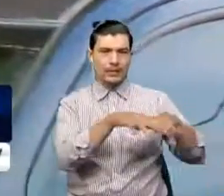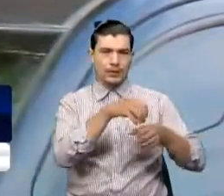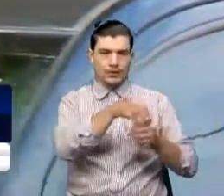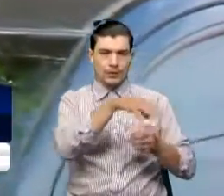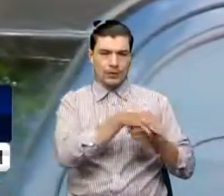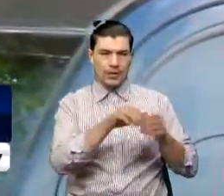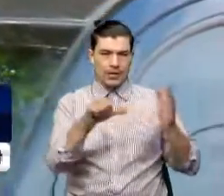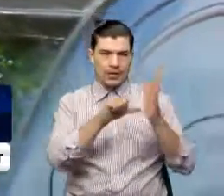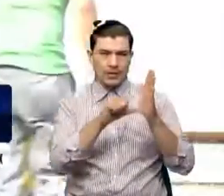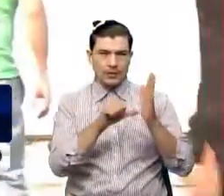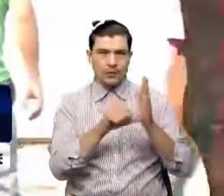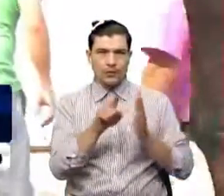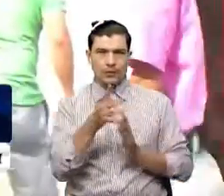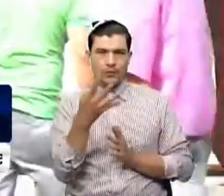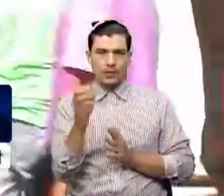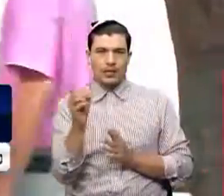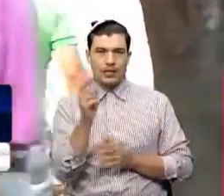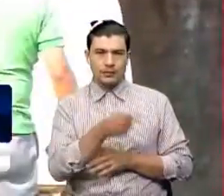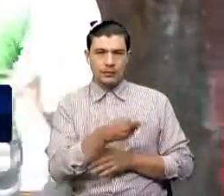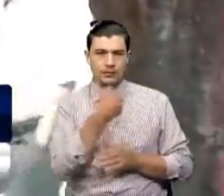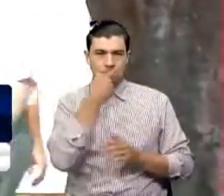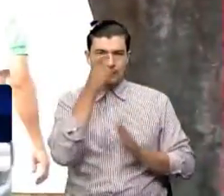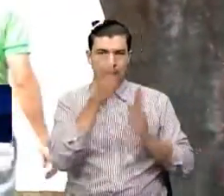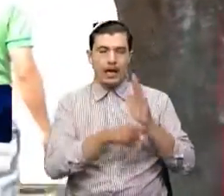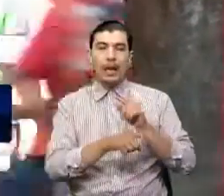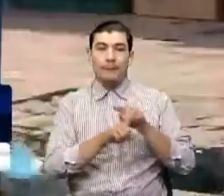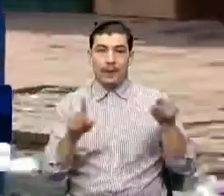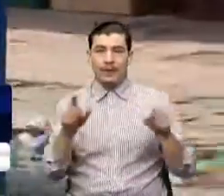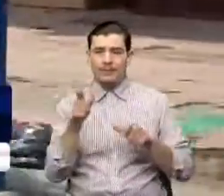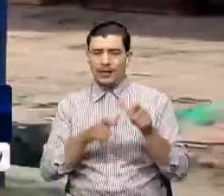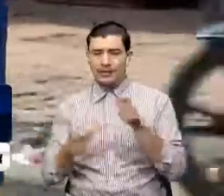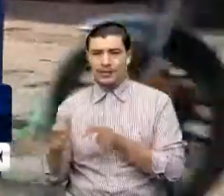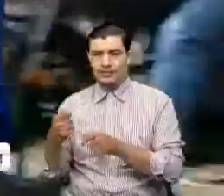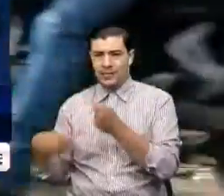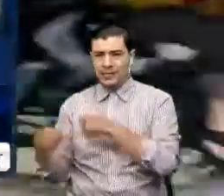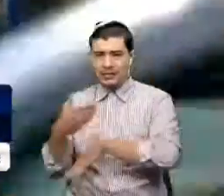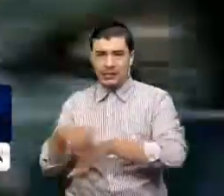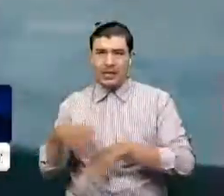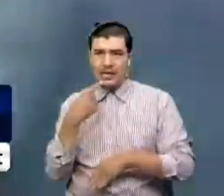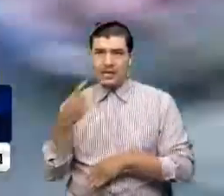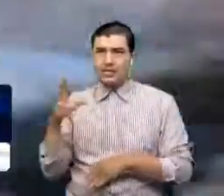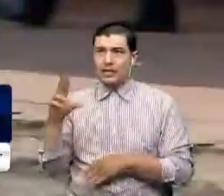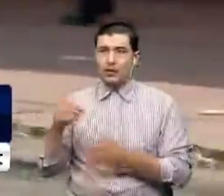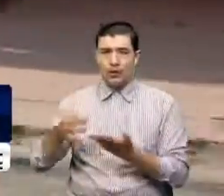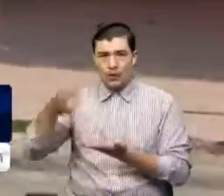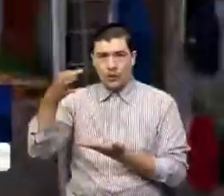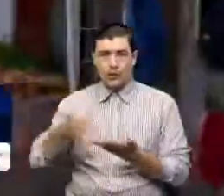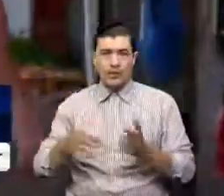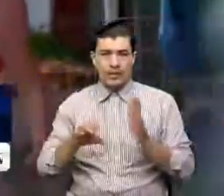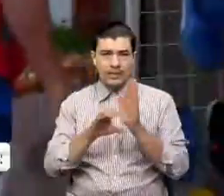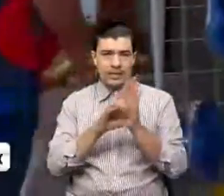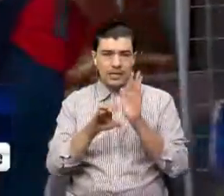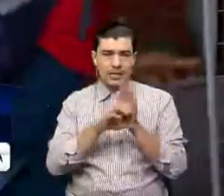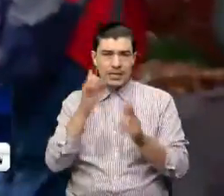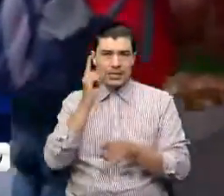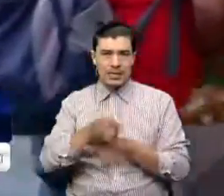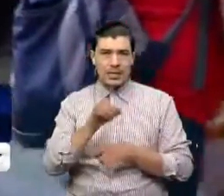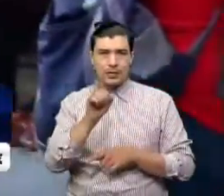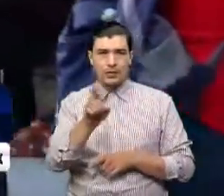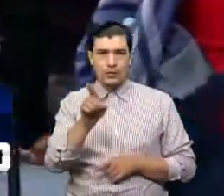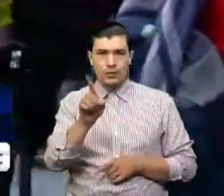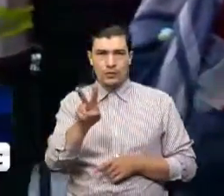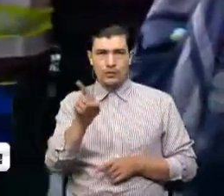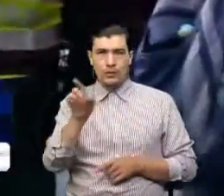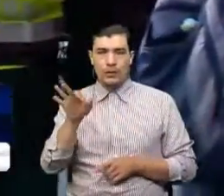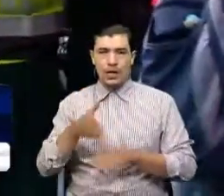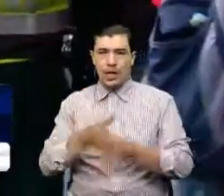140 del código de policía son constantes sin embargo vendedores informales afirman que están vulnerando la sentencia hace 211 de la corte que dice que